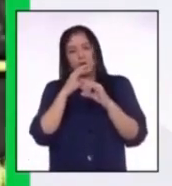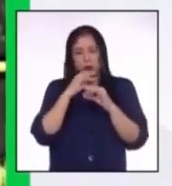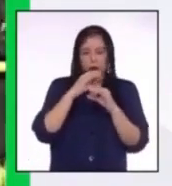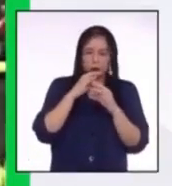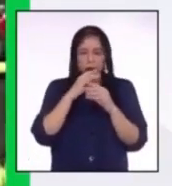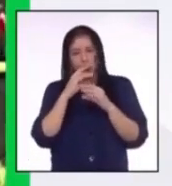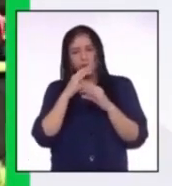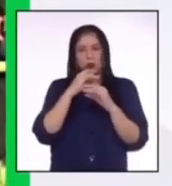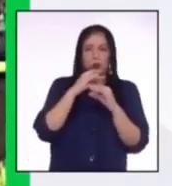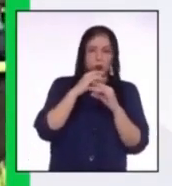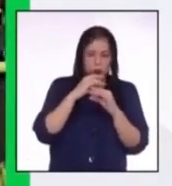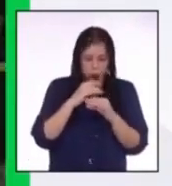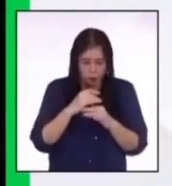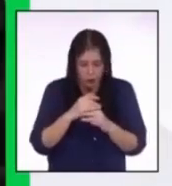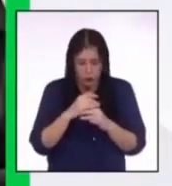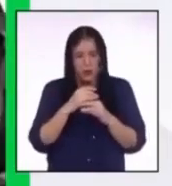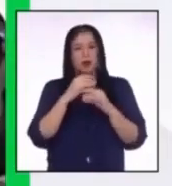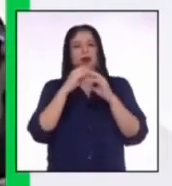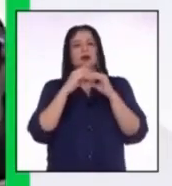i